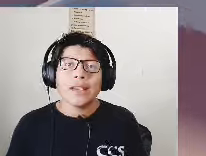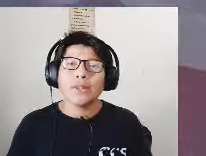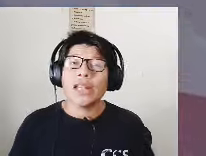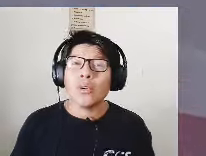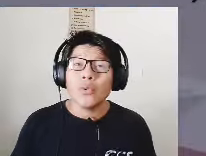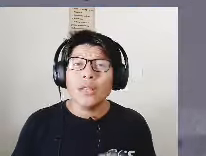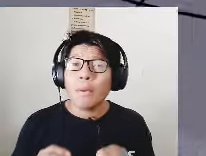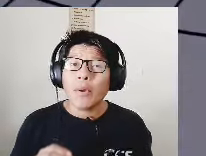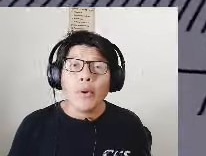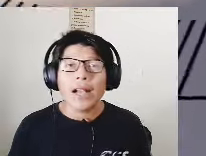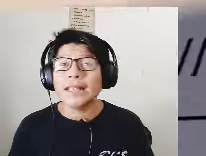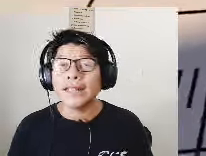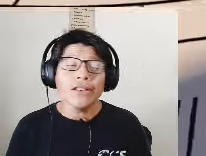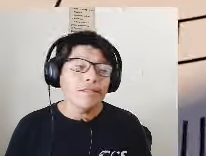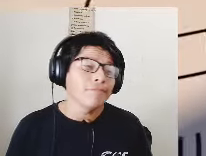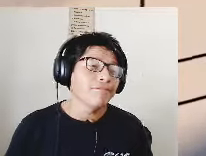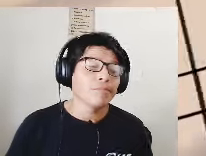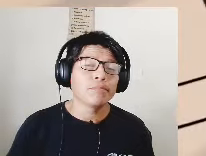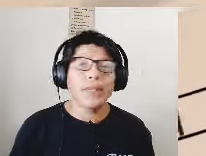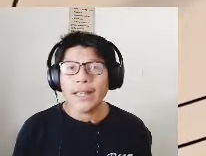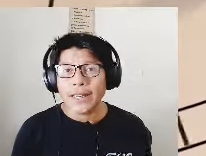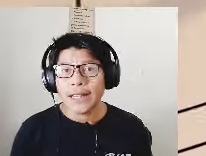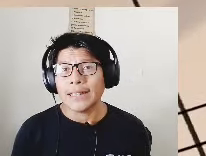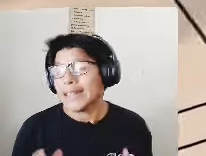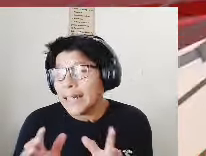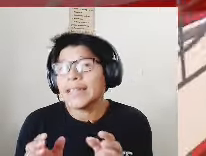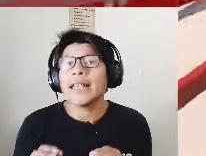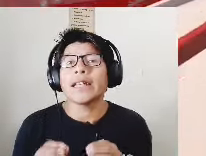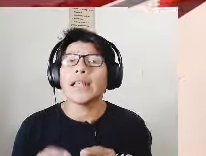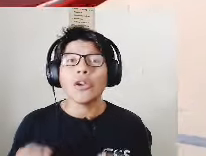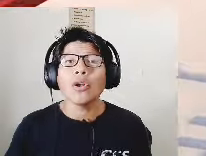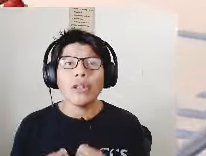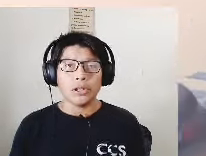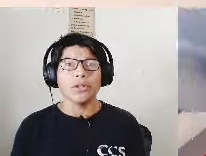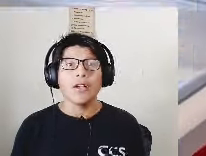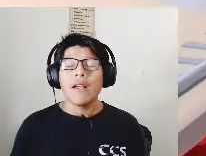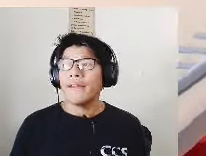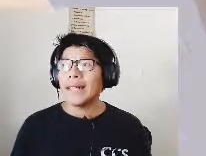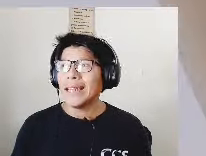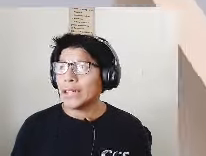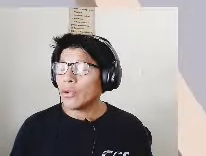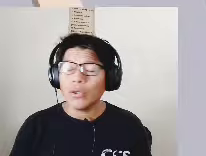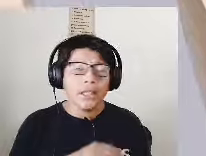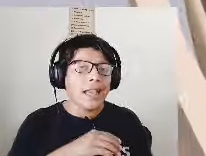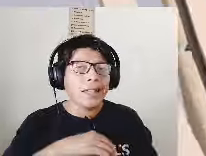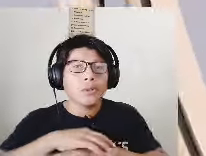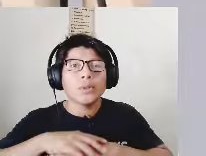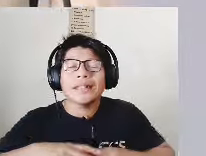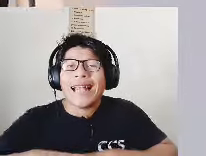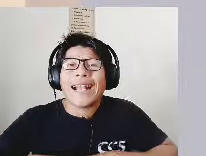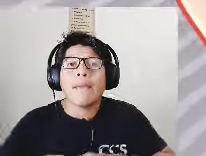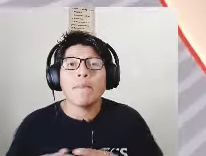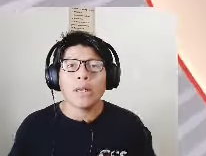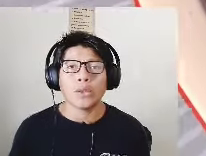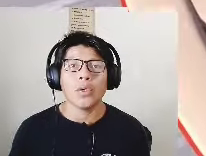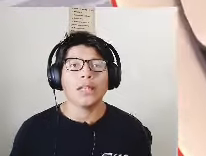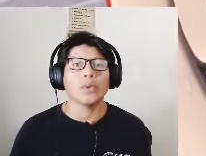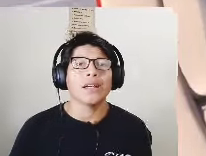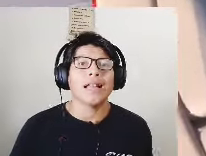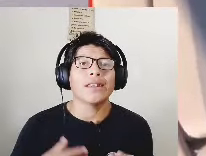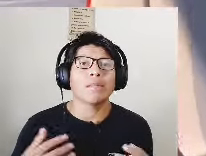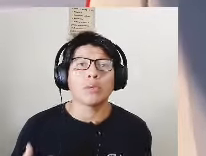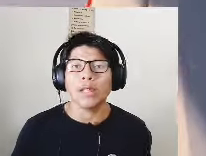Noroña, sabemos que con una provocación pierde la cabeza. Ese es el detalle, yo lo he dicho. Fernández Noroña es una gran